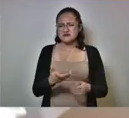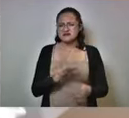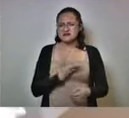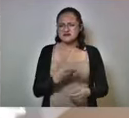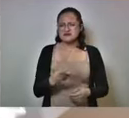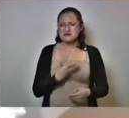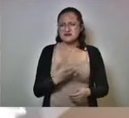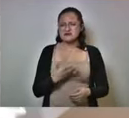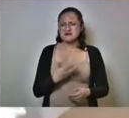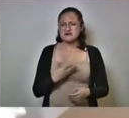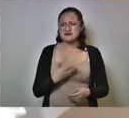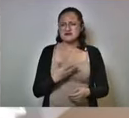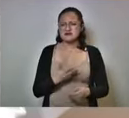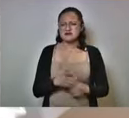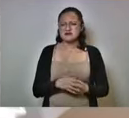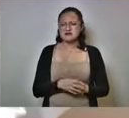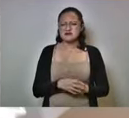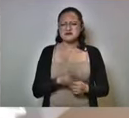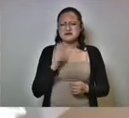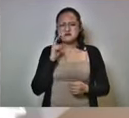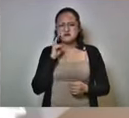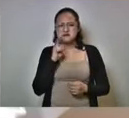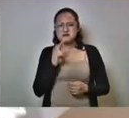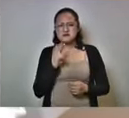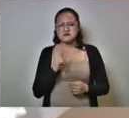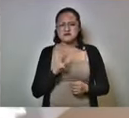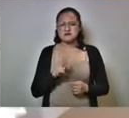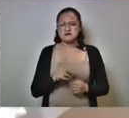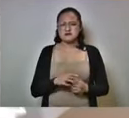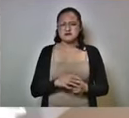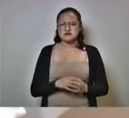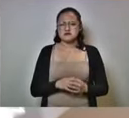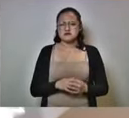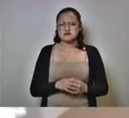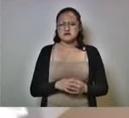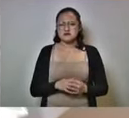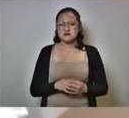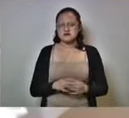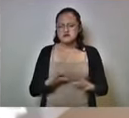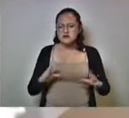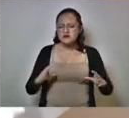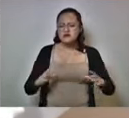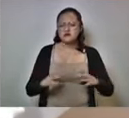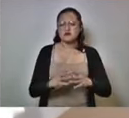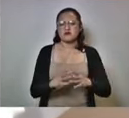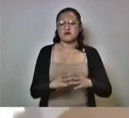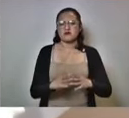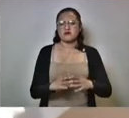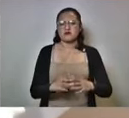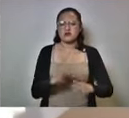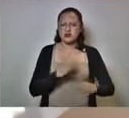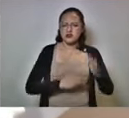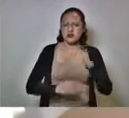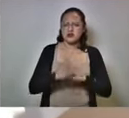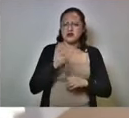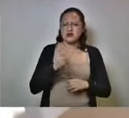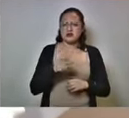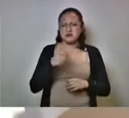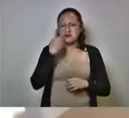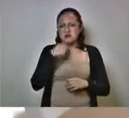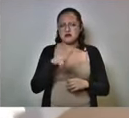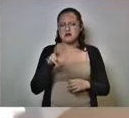tengamos una visión de conjunto en todo esto para que no